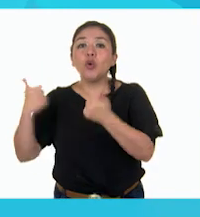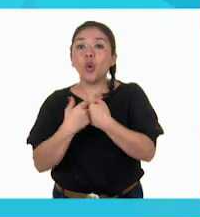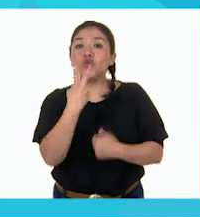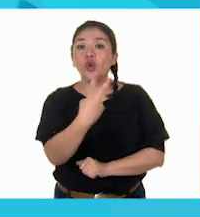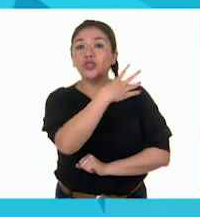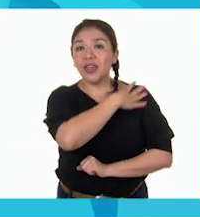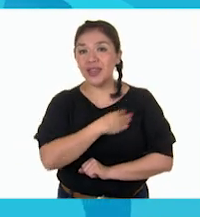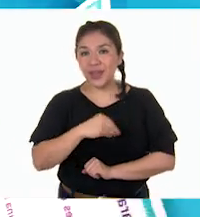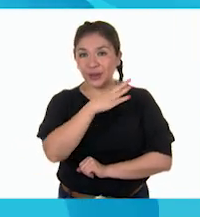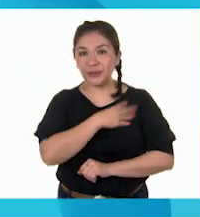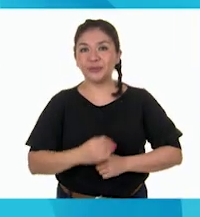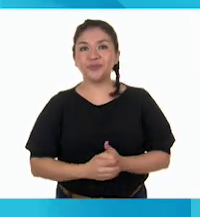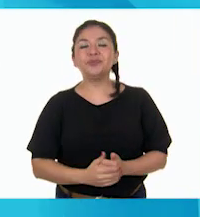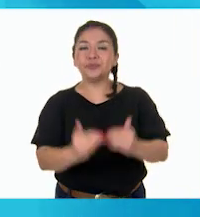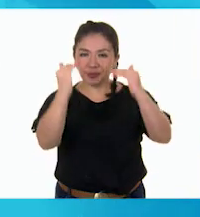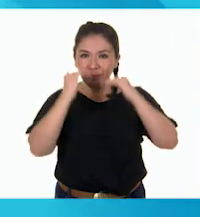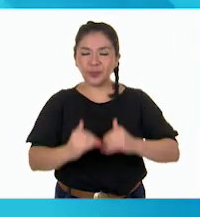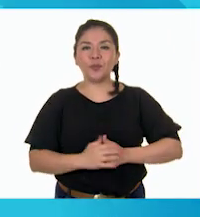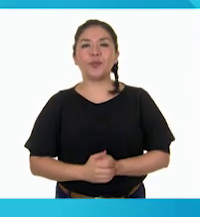2 hijos.